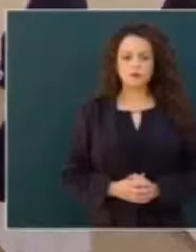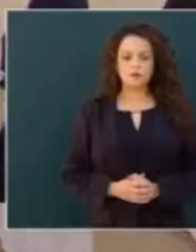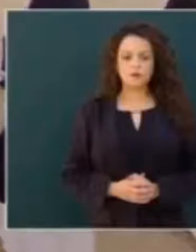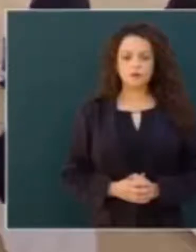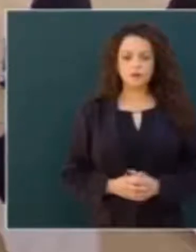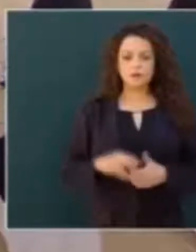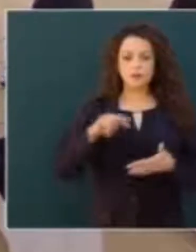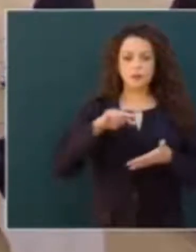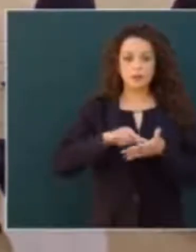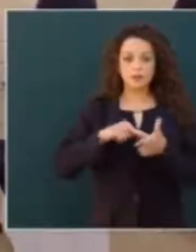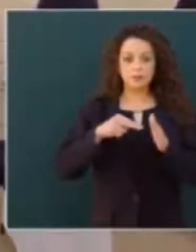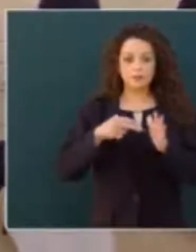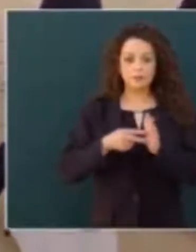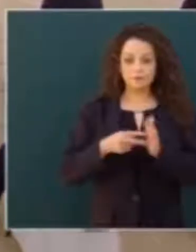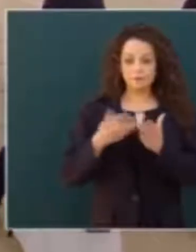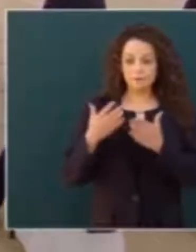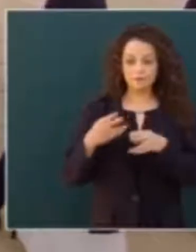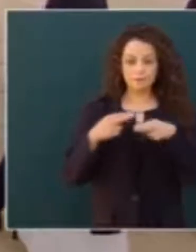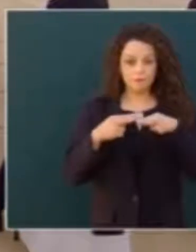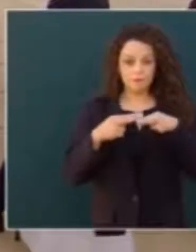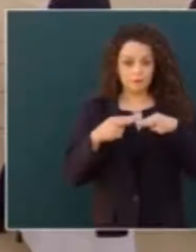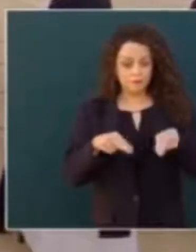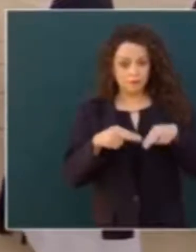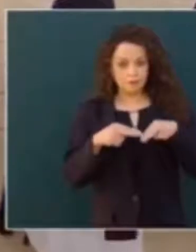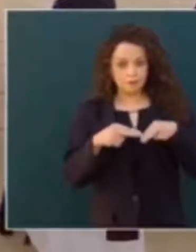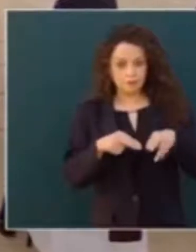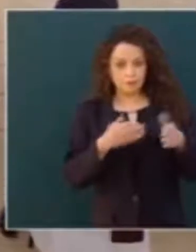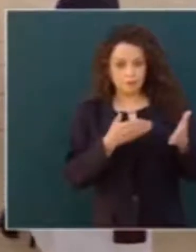nietos, nieta, señora